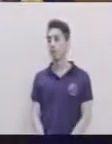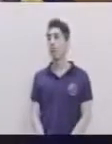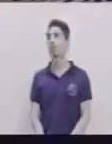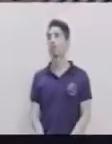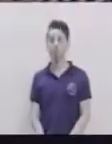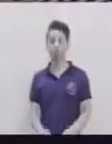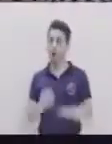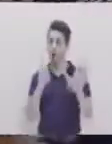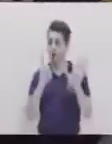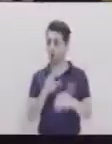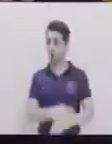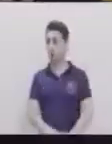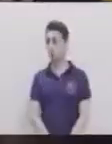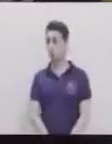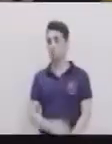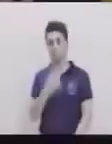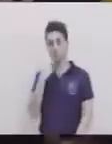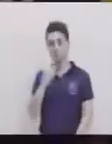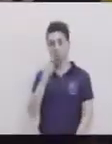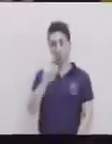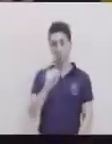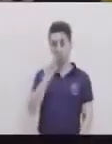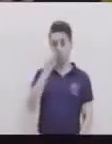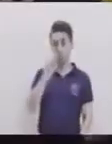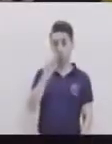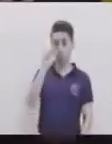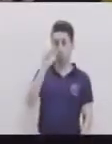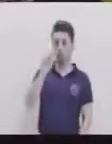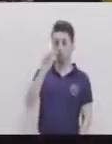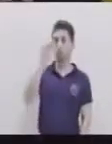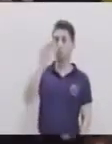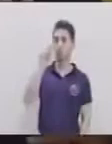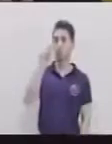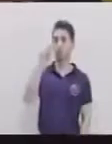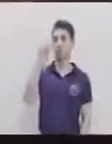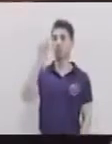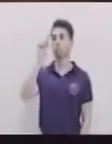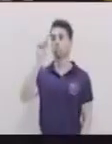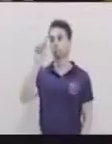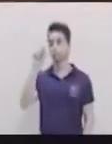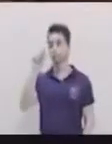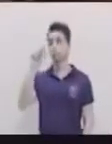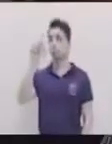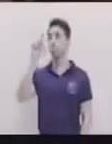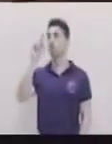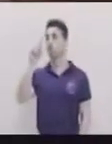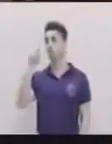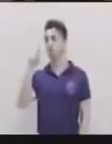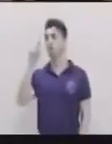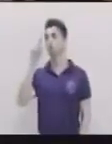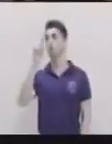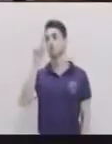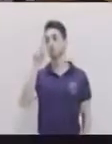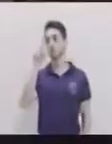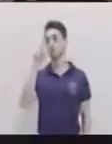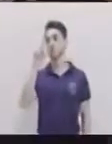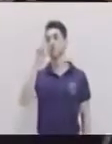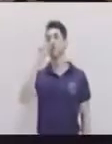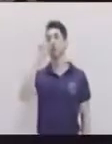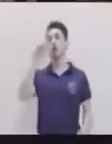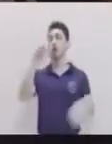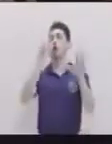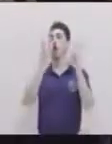Muy bien, ocho patos. Uno, dos, tres, cuatro, cinco,